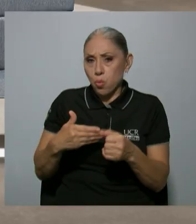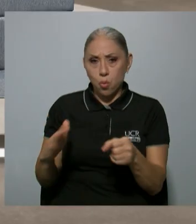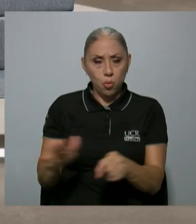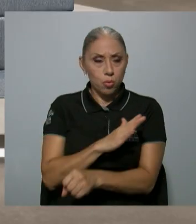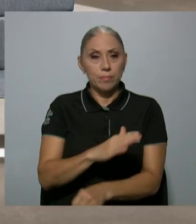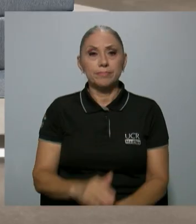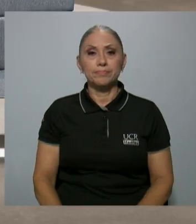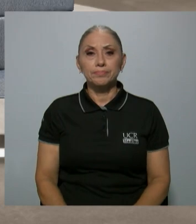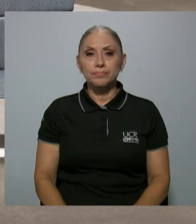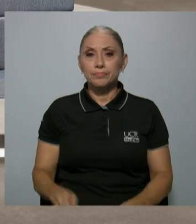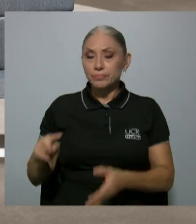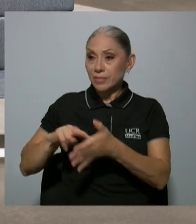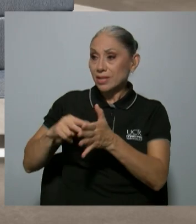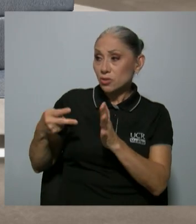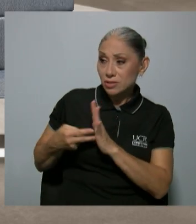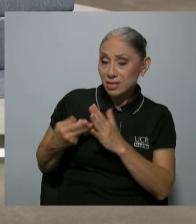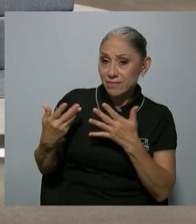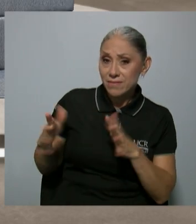Eso significa